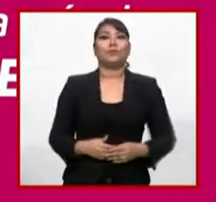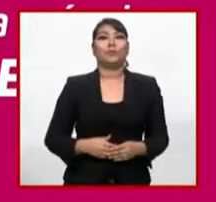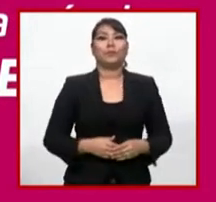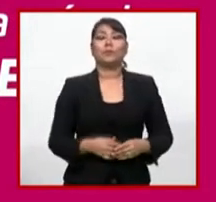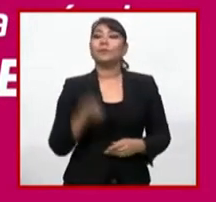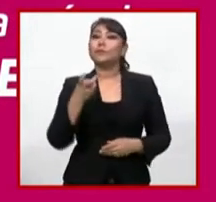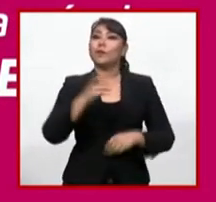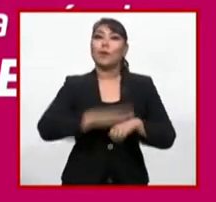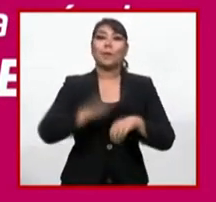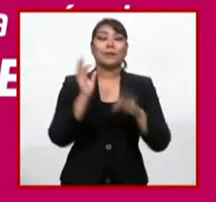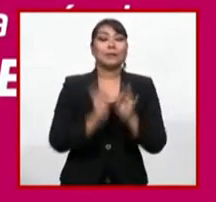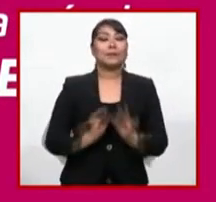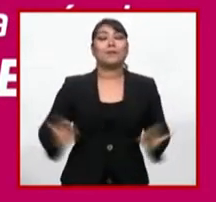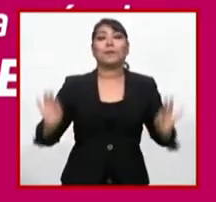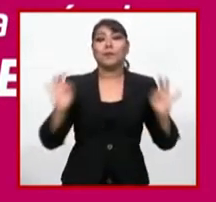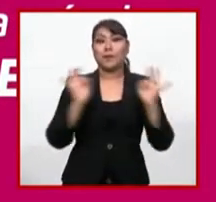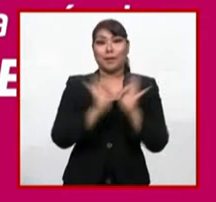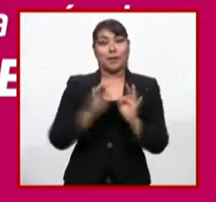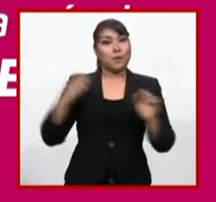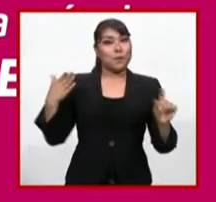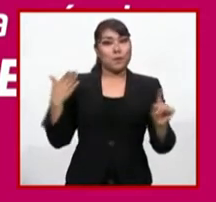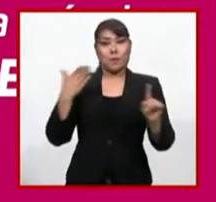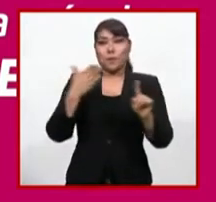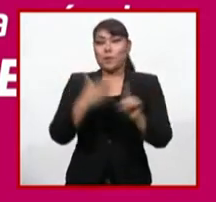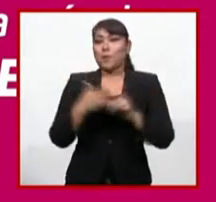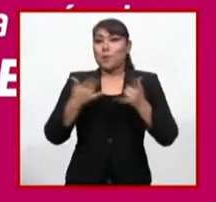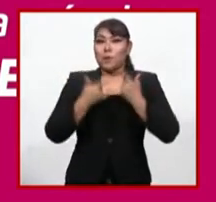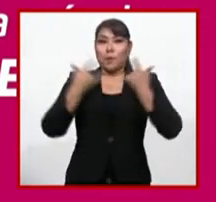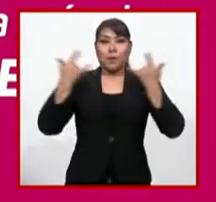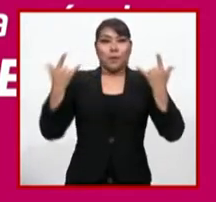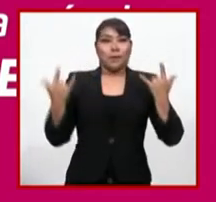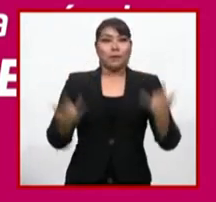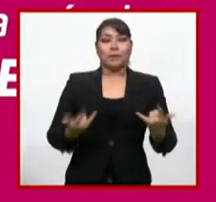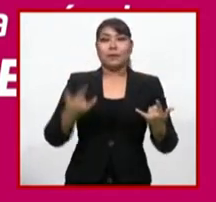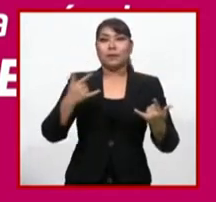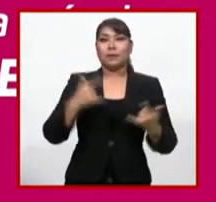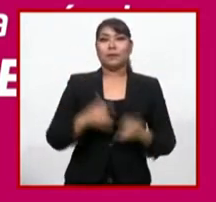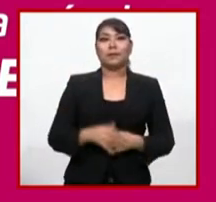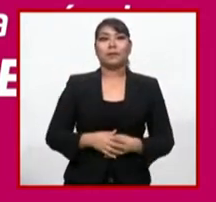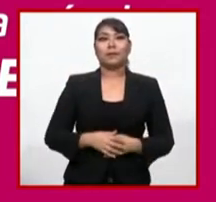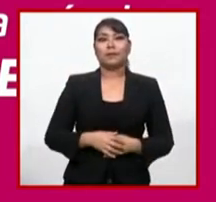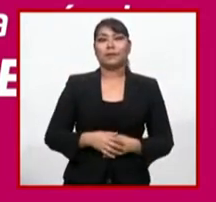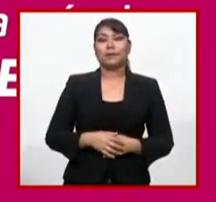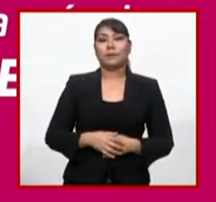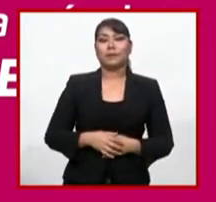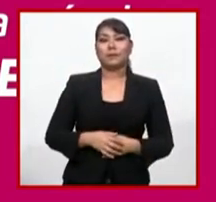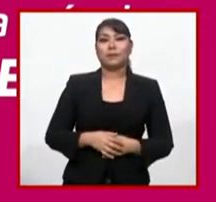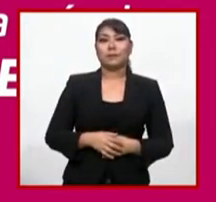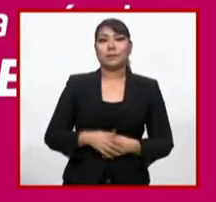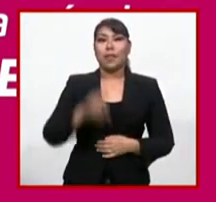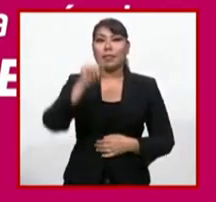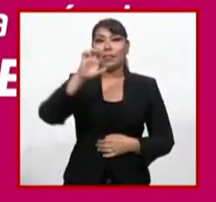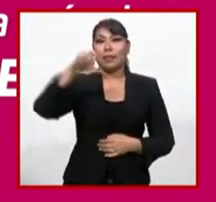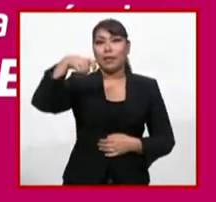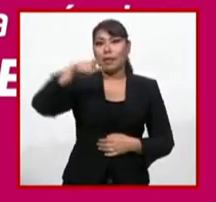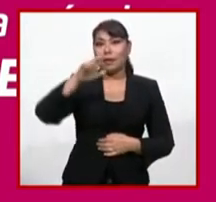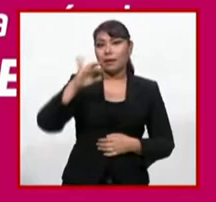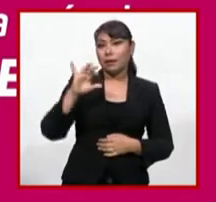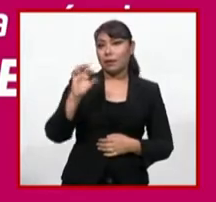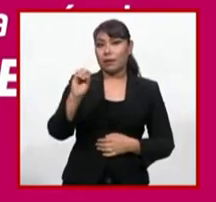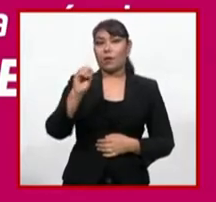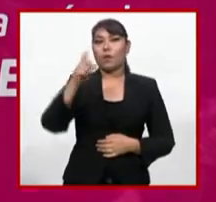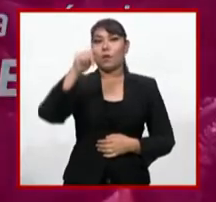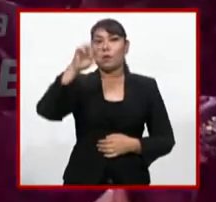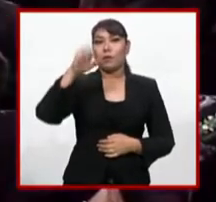y tributo a una figura histórica oaxaqueña que es el Tequio, que es ese asambleísmo en donde de